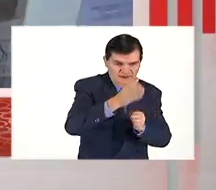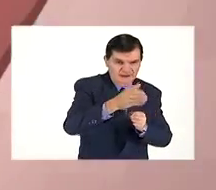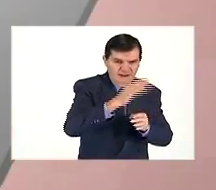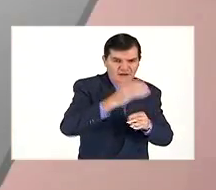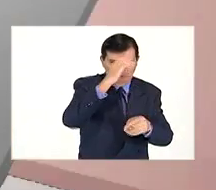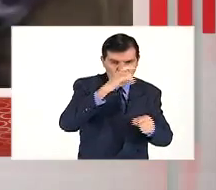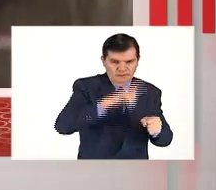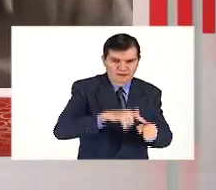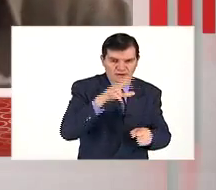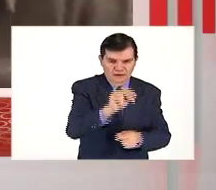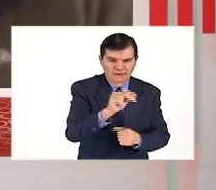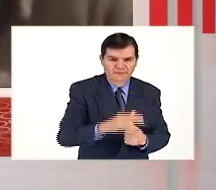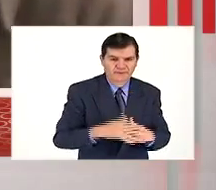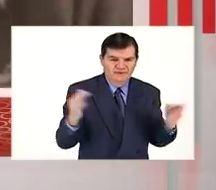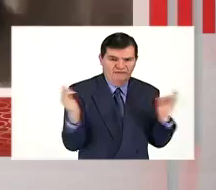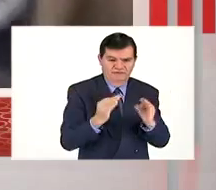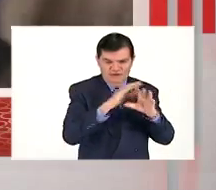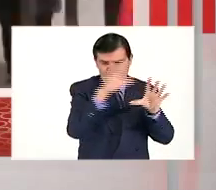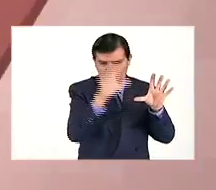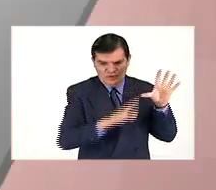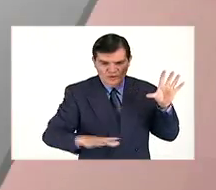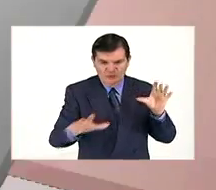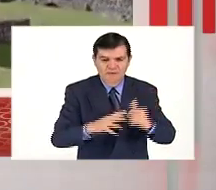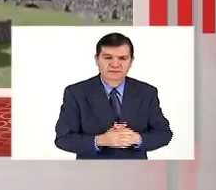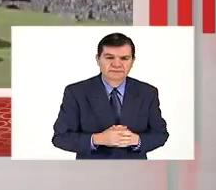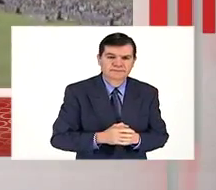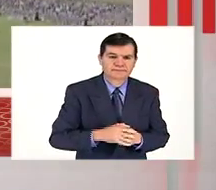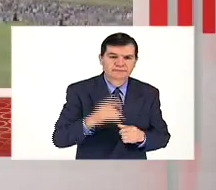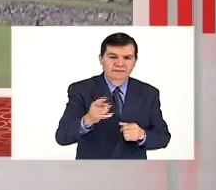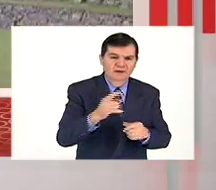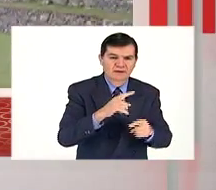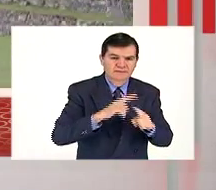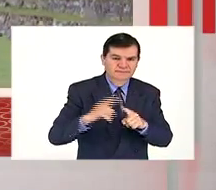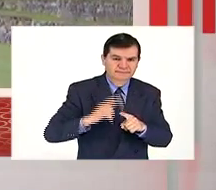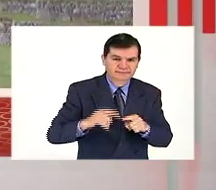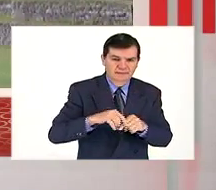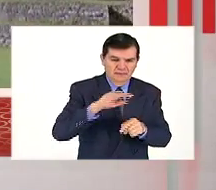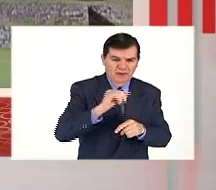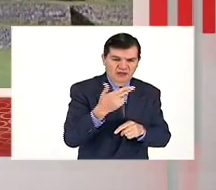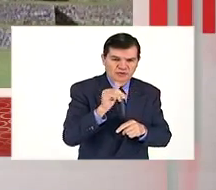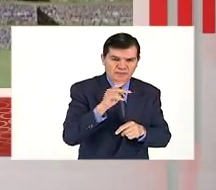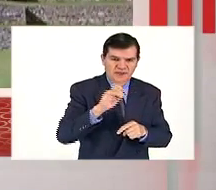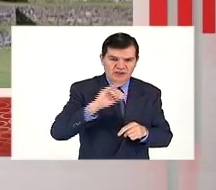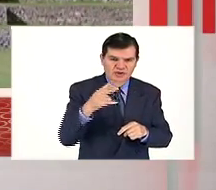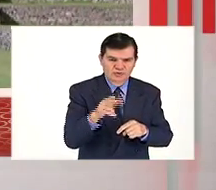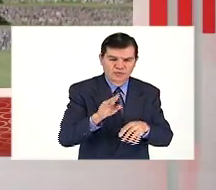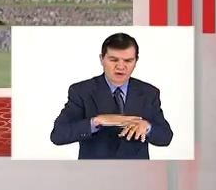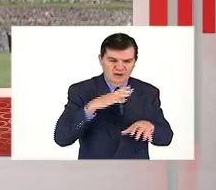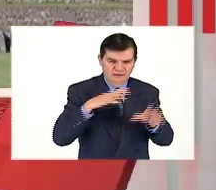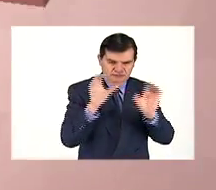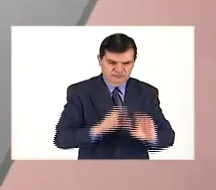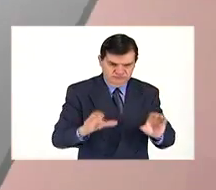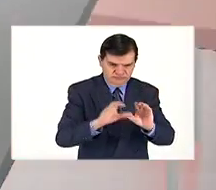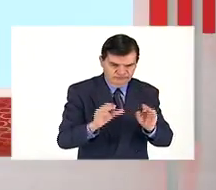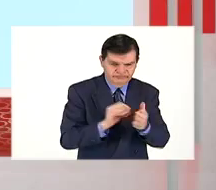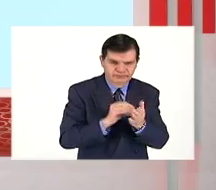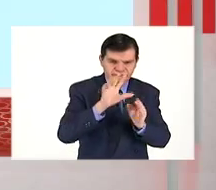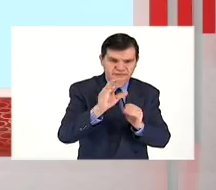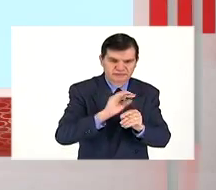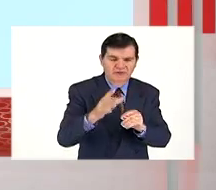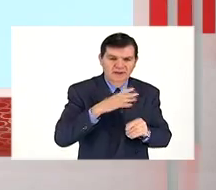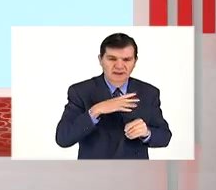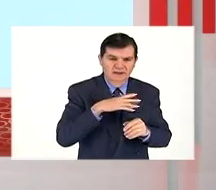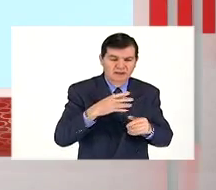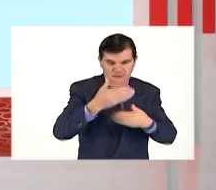México. Frío en todo el país. Los tesoros de Machu Picchu al alcance de una computadora.